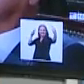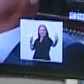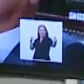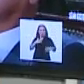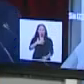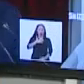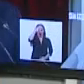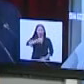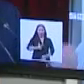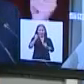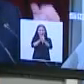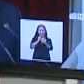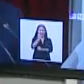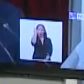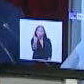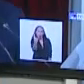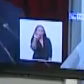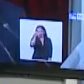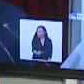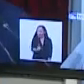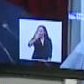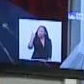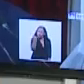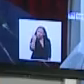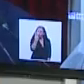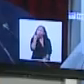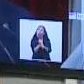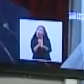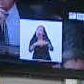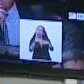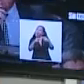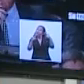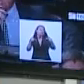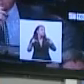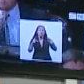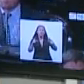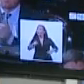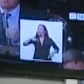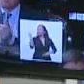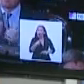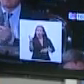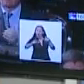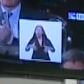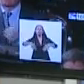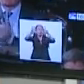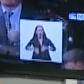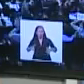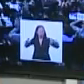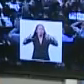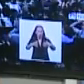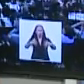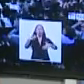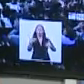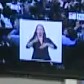por sobregastar. Entonces, hay mucha confusión conceptual, que lamentablemente lo tienen muchos políticos, porque creo que